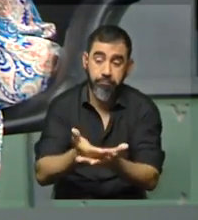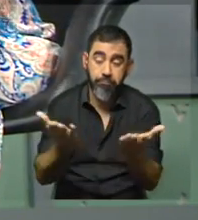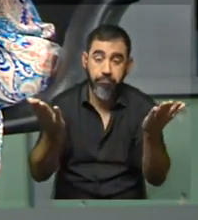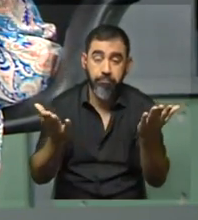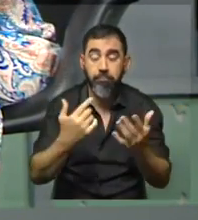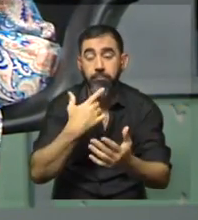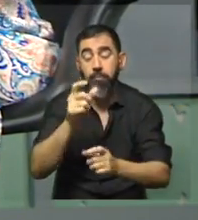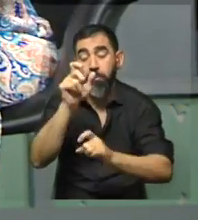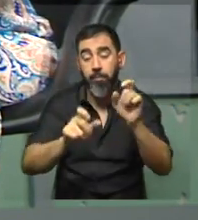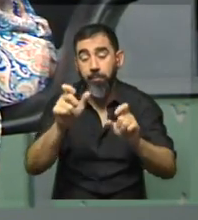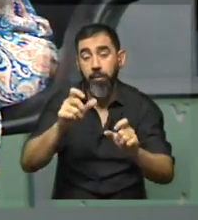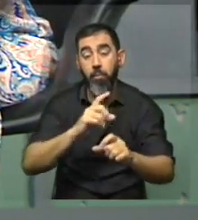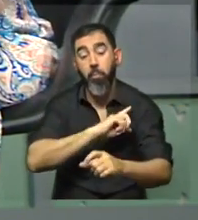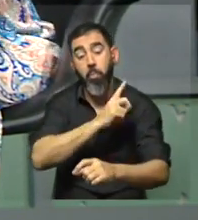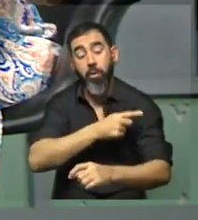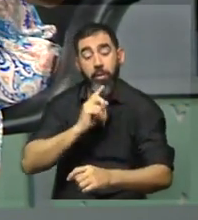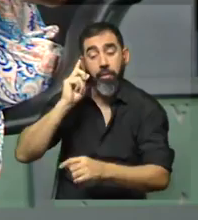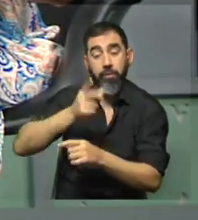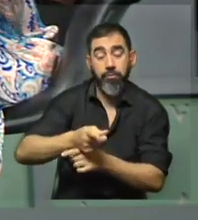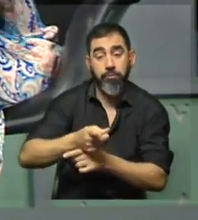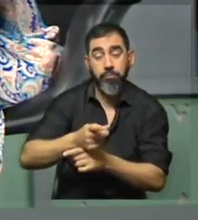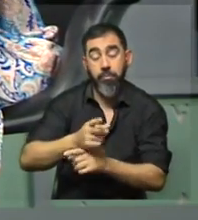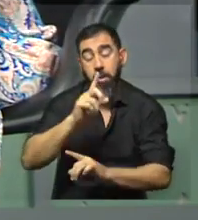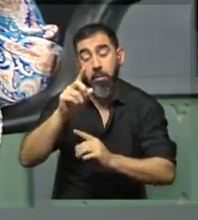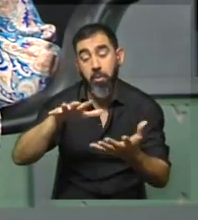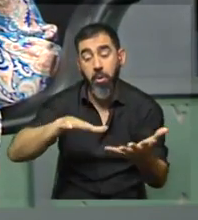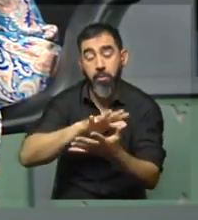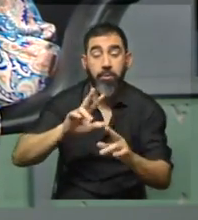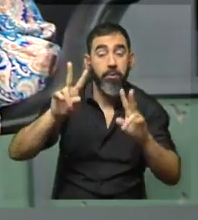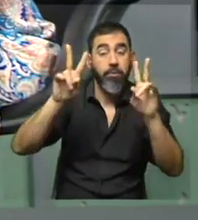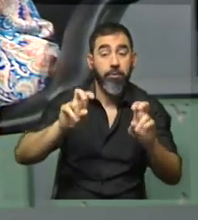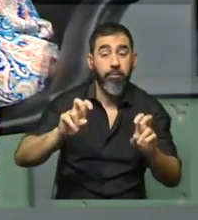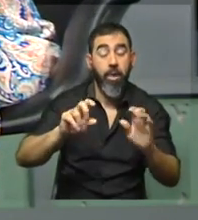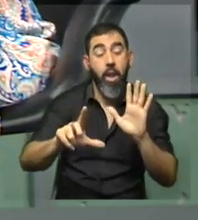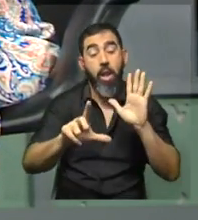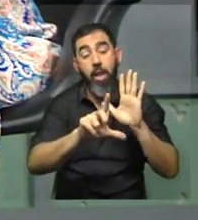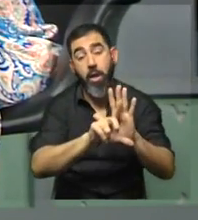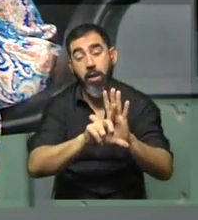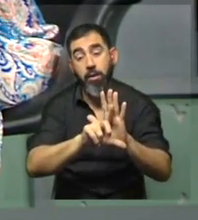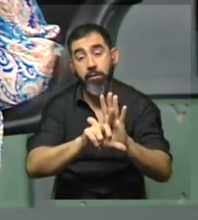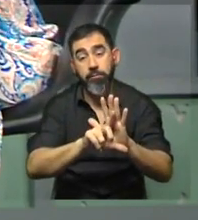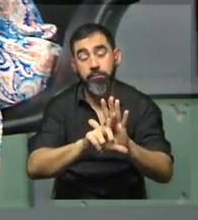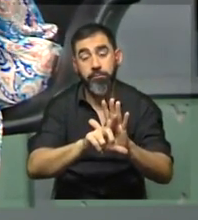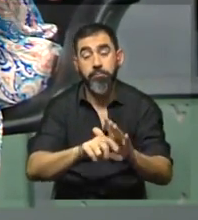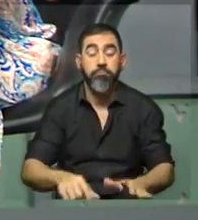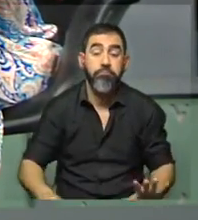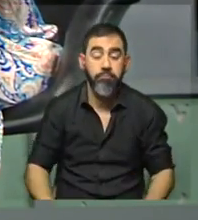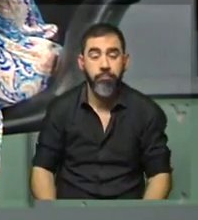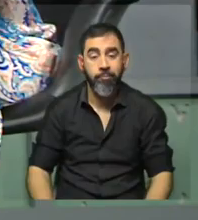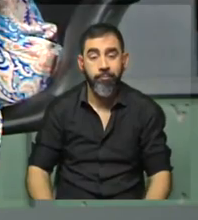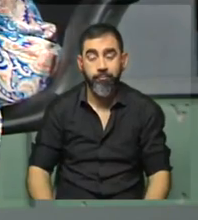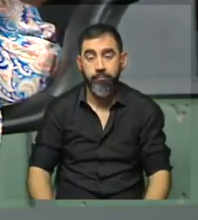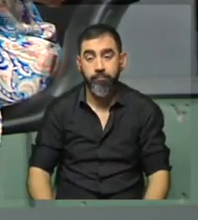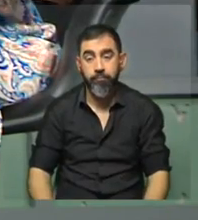entre personas que tienen poder de decisión en determinados ámbitos, cuestiones legales para aterrizarlos luego en los poderes que sean